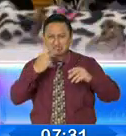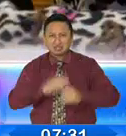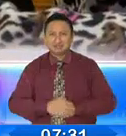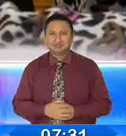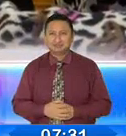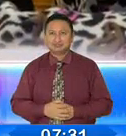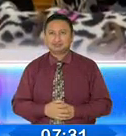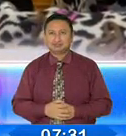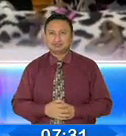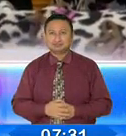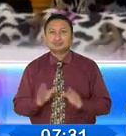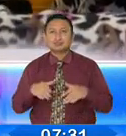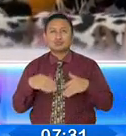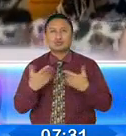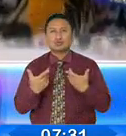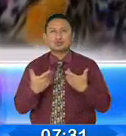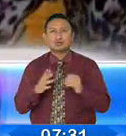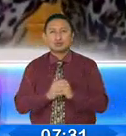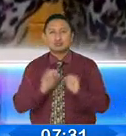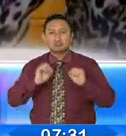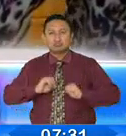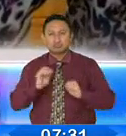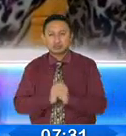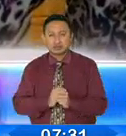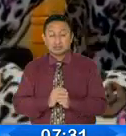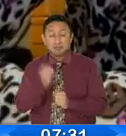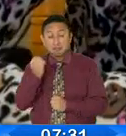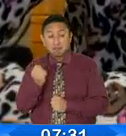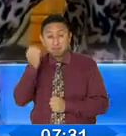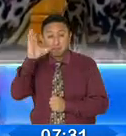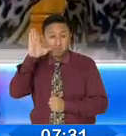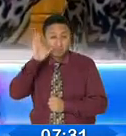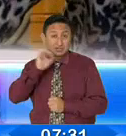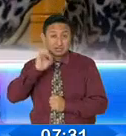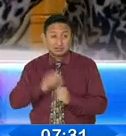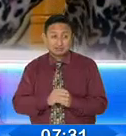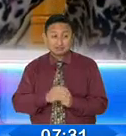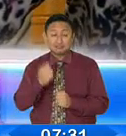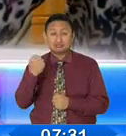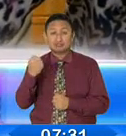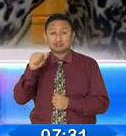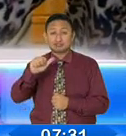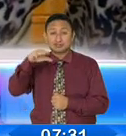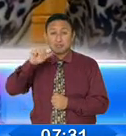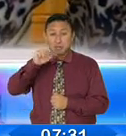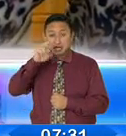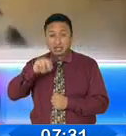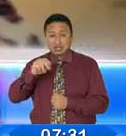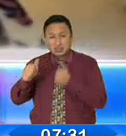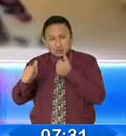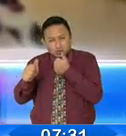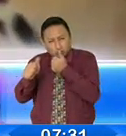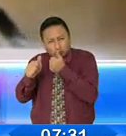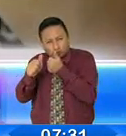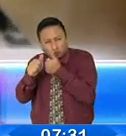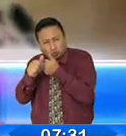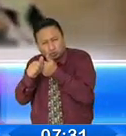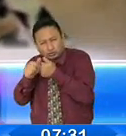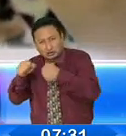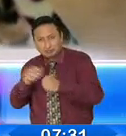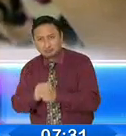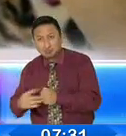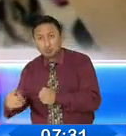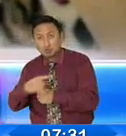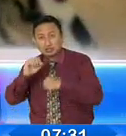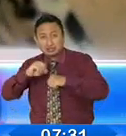Para poder distinguir las cosas únicamente en blanco y negro, Samara debe acercarse mucho. A pesar de eso, ella tiene un